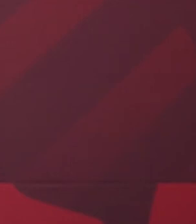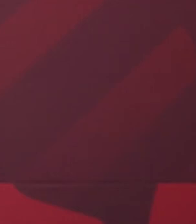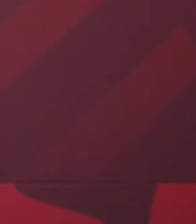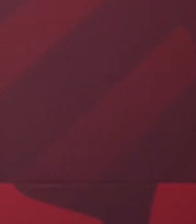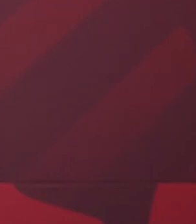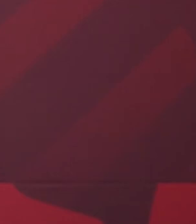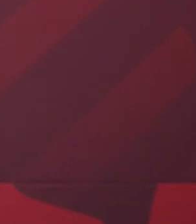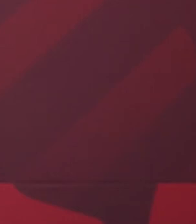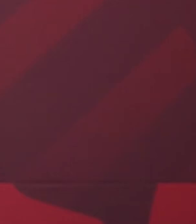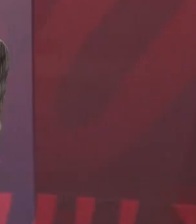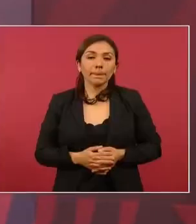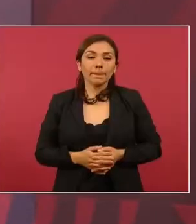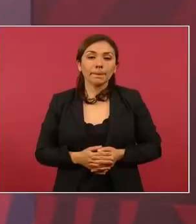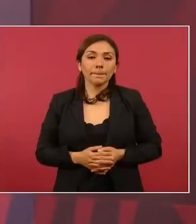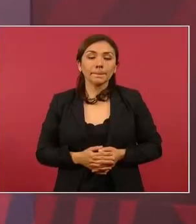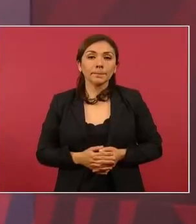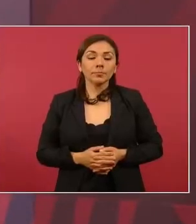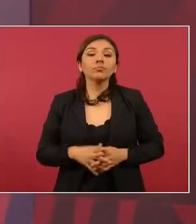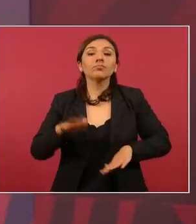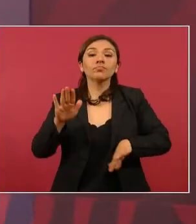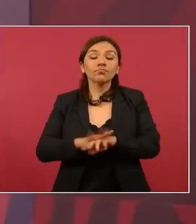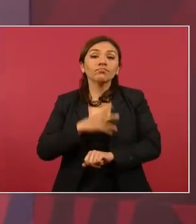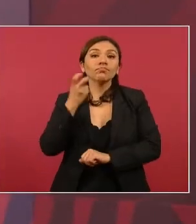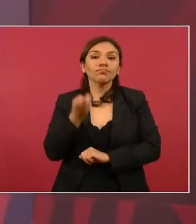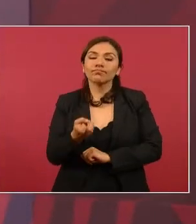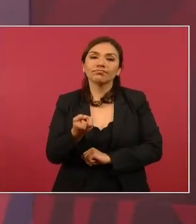no al retroceso,